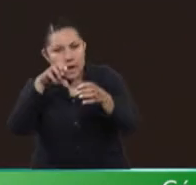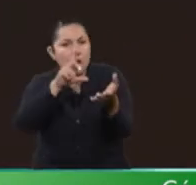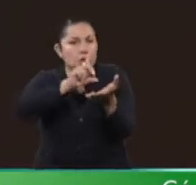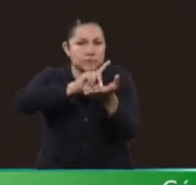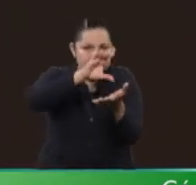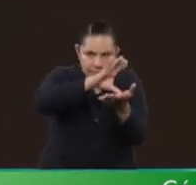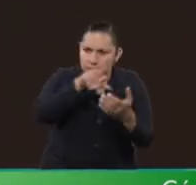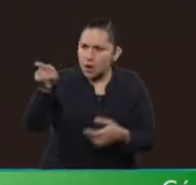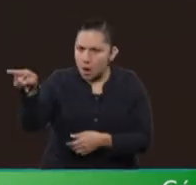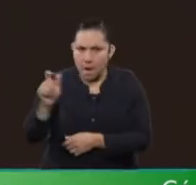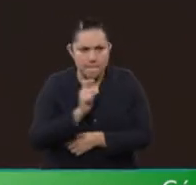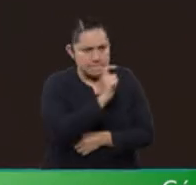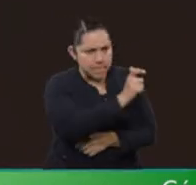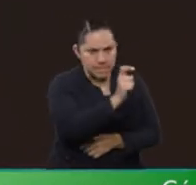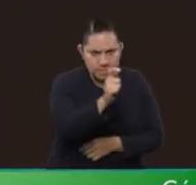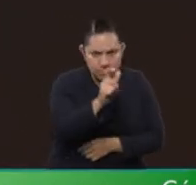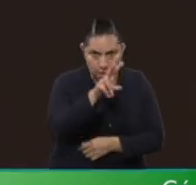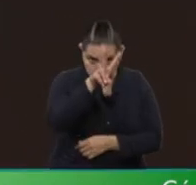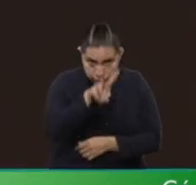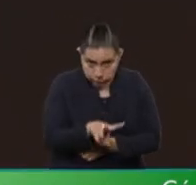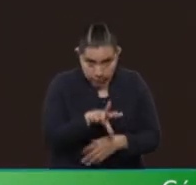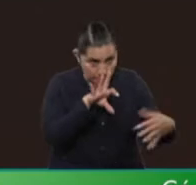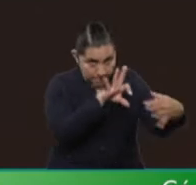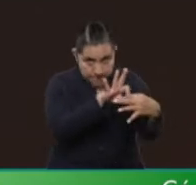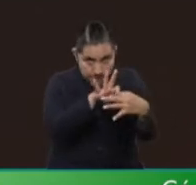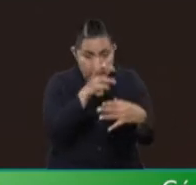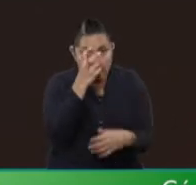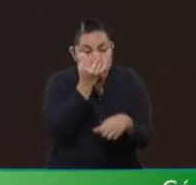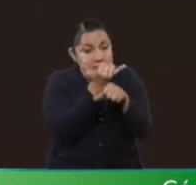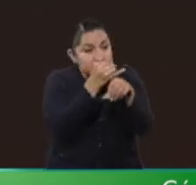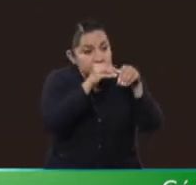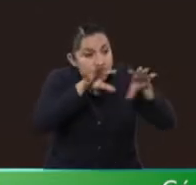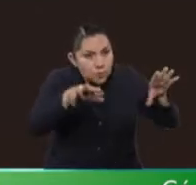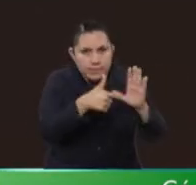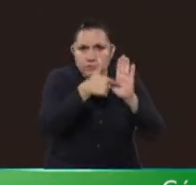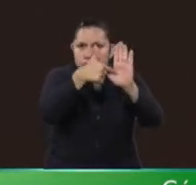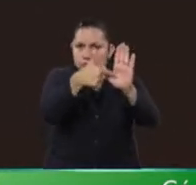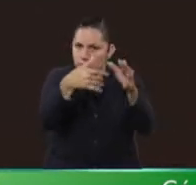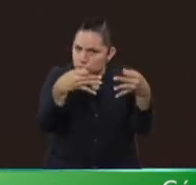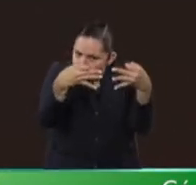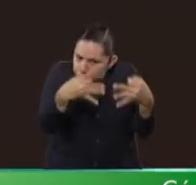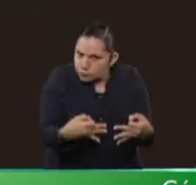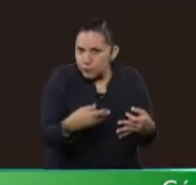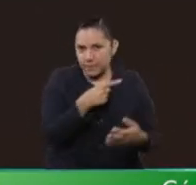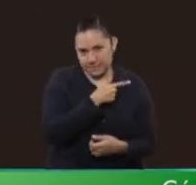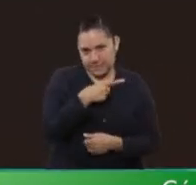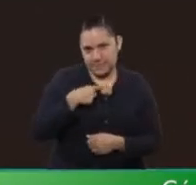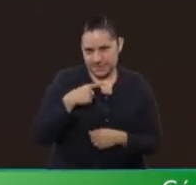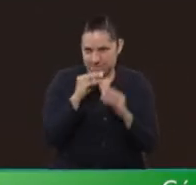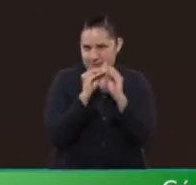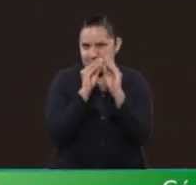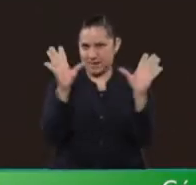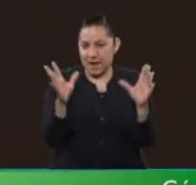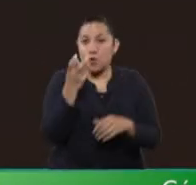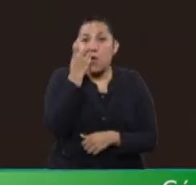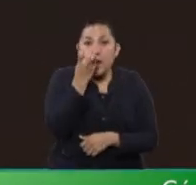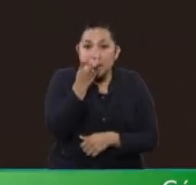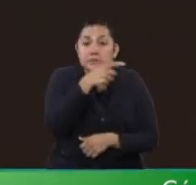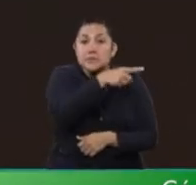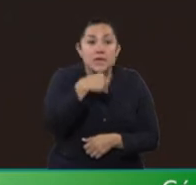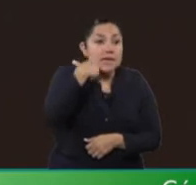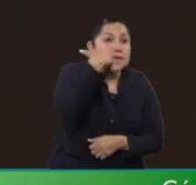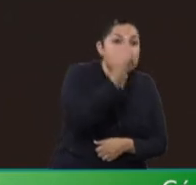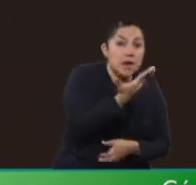cuentas así nos aseguramos de que lo que hoy decidimos mañana se cumpla Pero esto no es solo una cuestión de reglas o